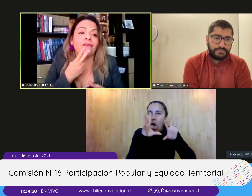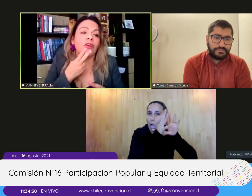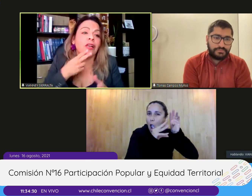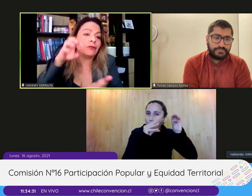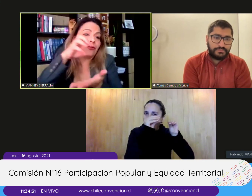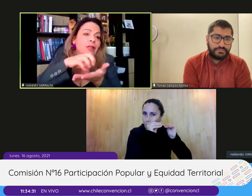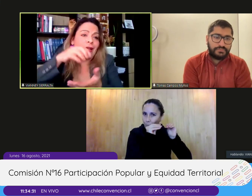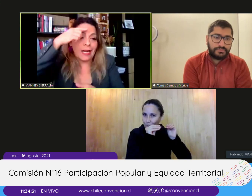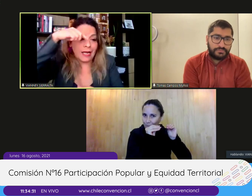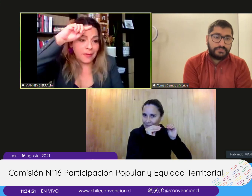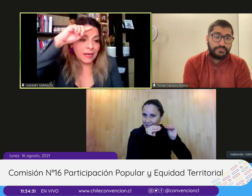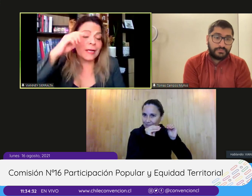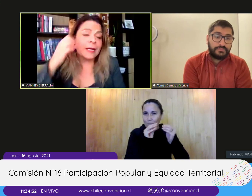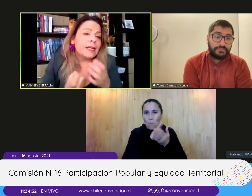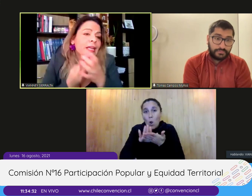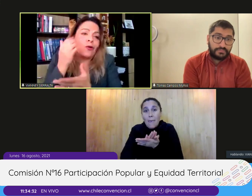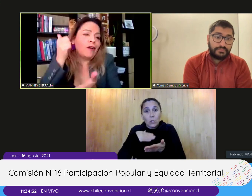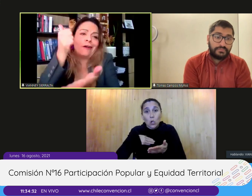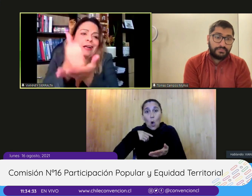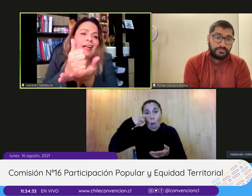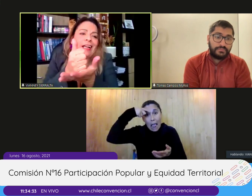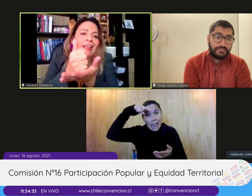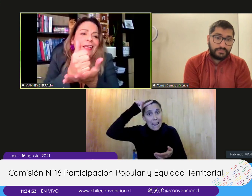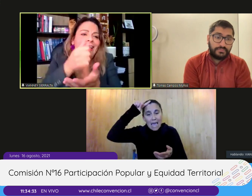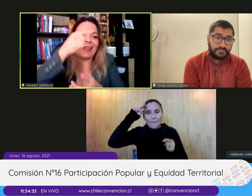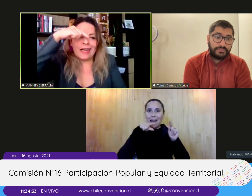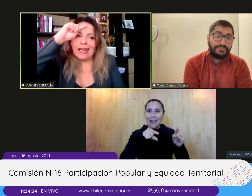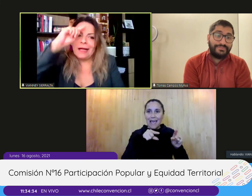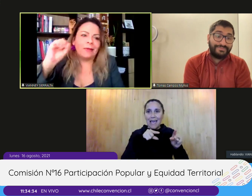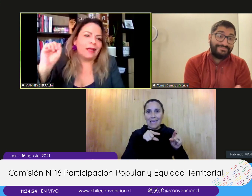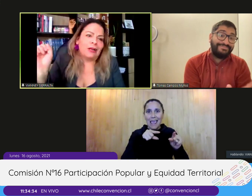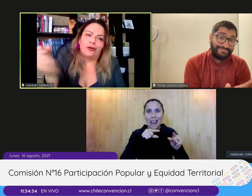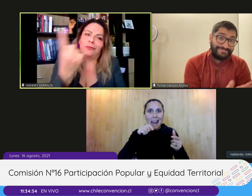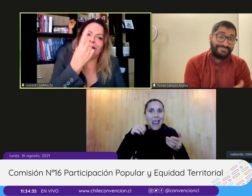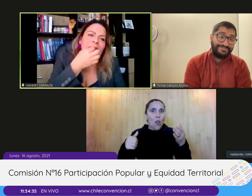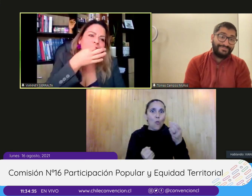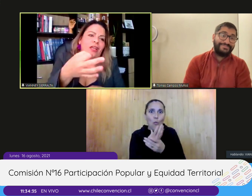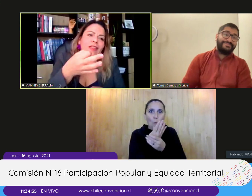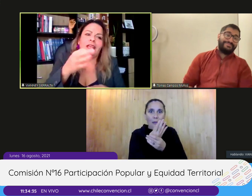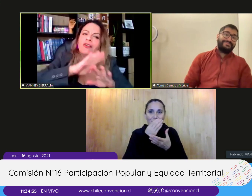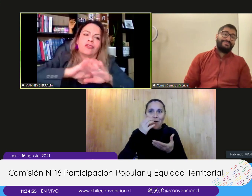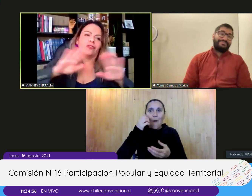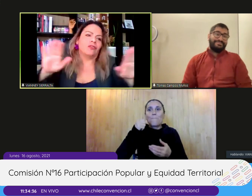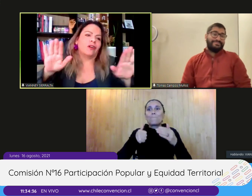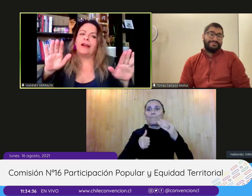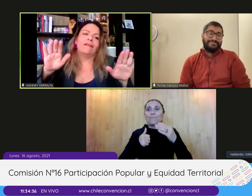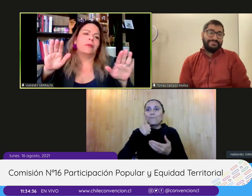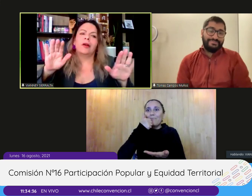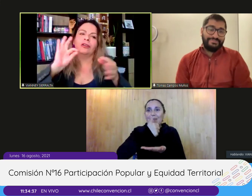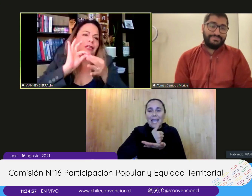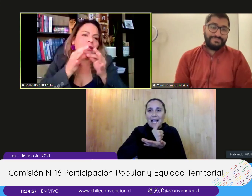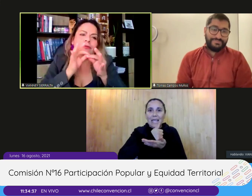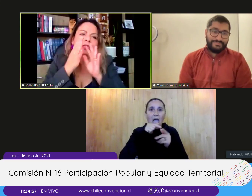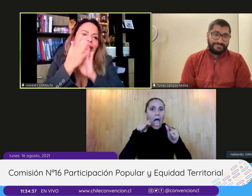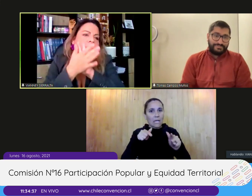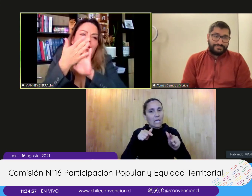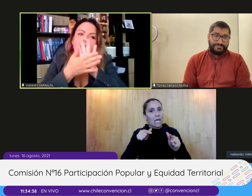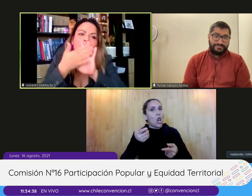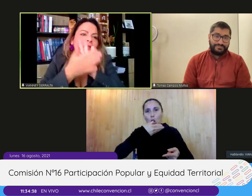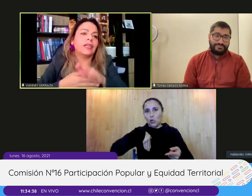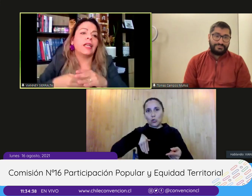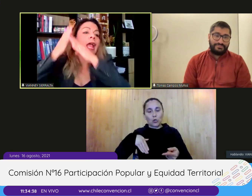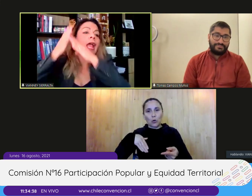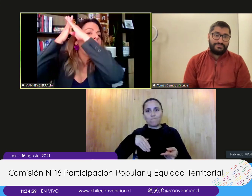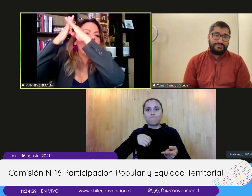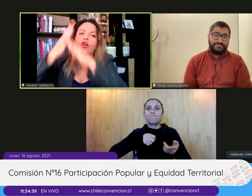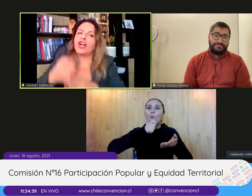yo vivo en la ciudad de Calama y el nuevo alcalde de Calama lo primero que dijo, no, acá vamos a contratar un intérprete de